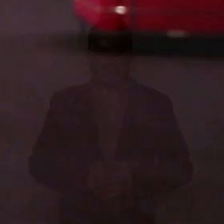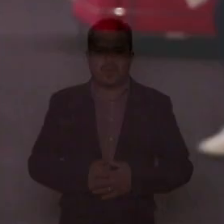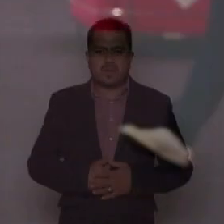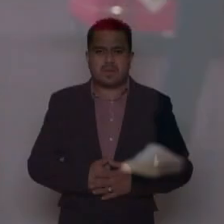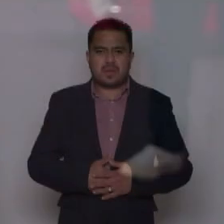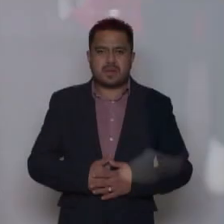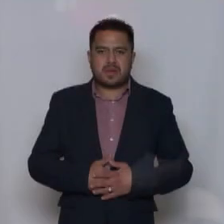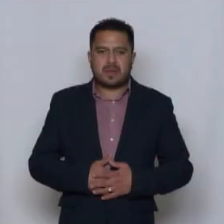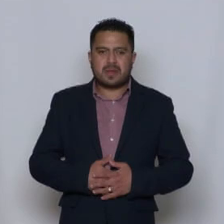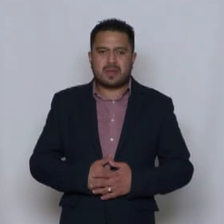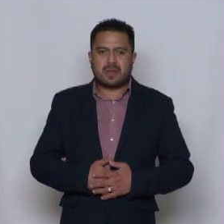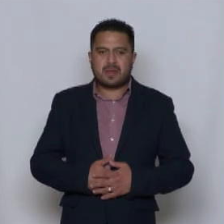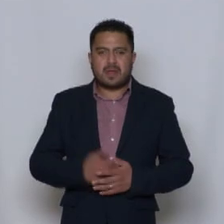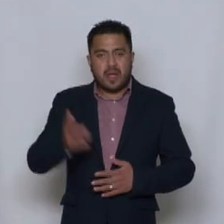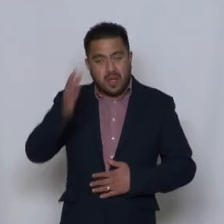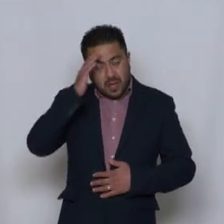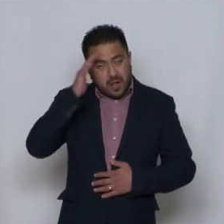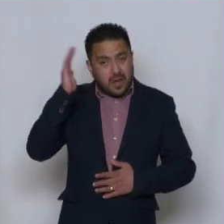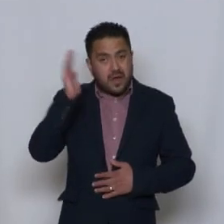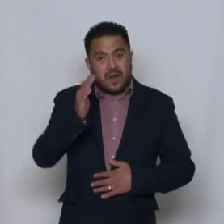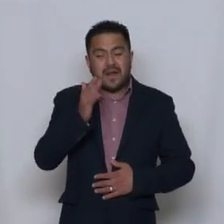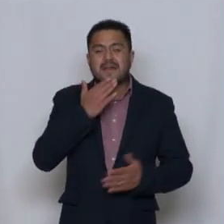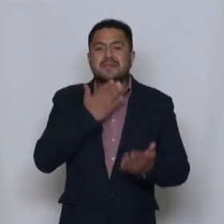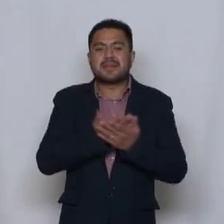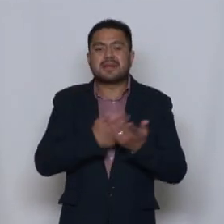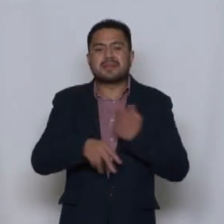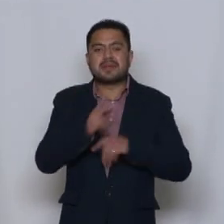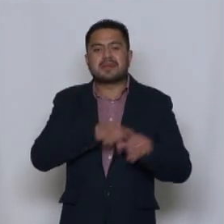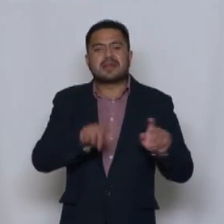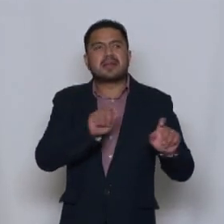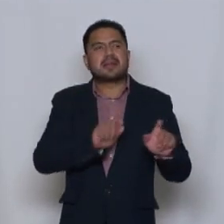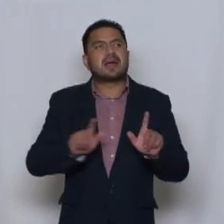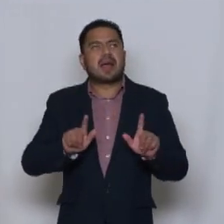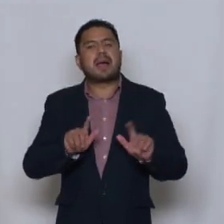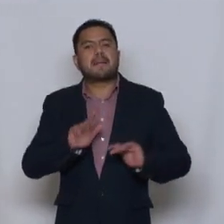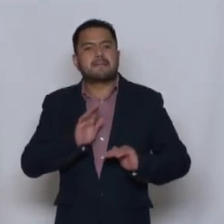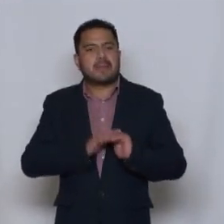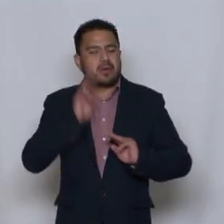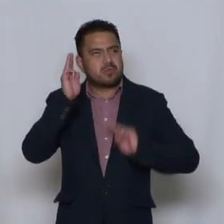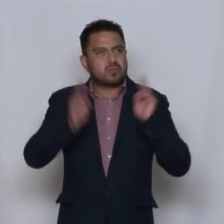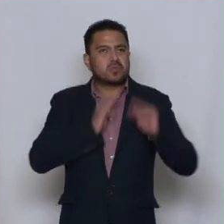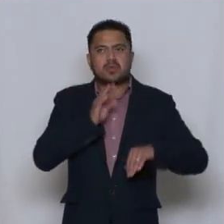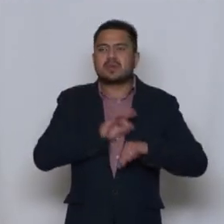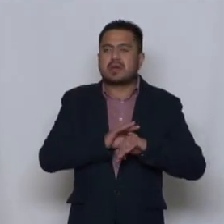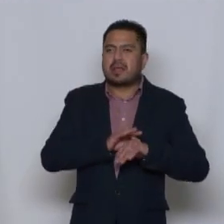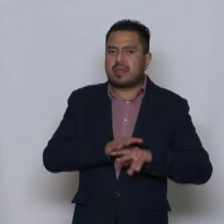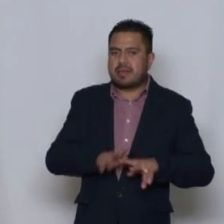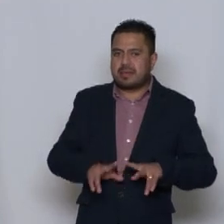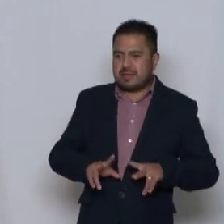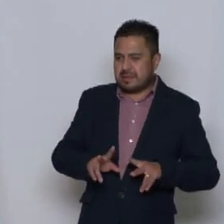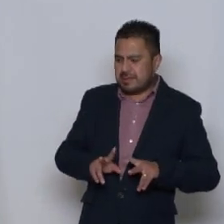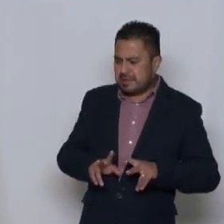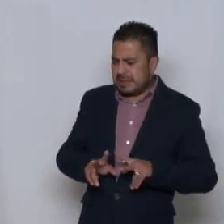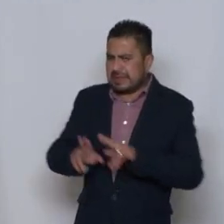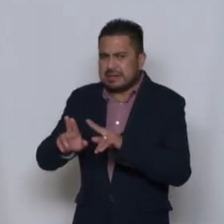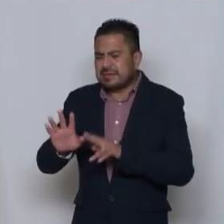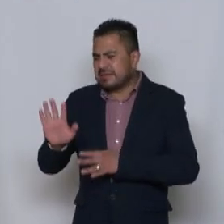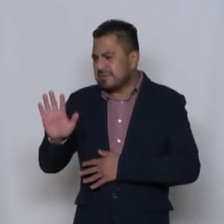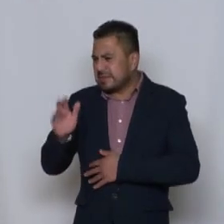Hola, bienvenidos a una emisión más de Paseos por Museos. Transmitiendo hoy Ey, desde... córtale, el programa